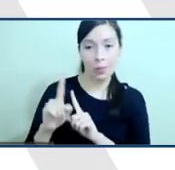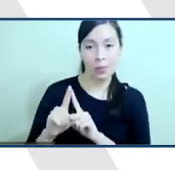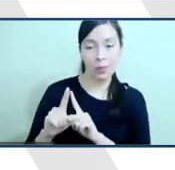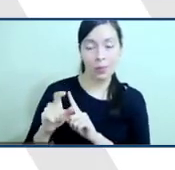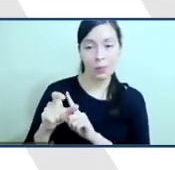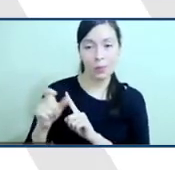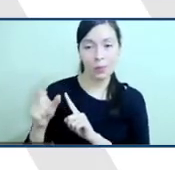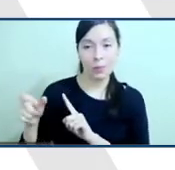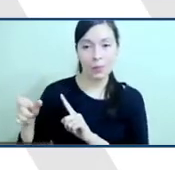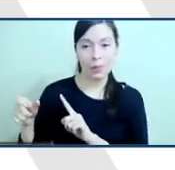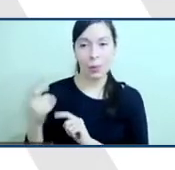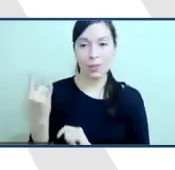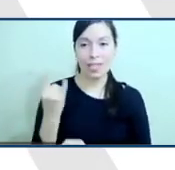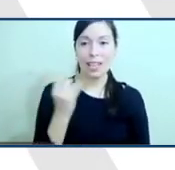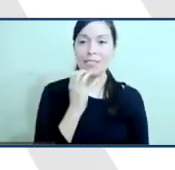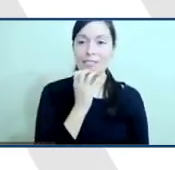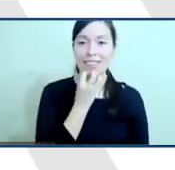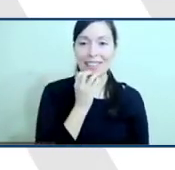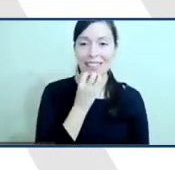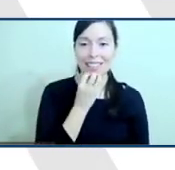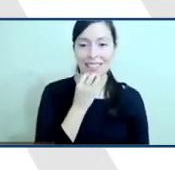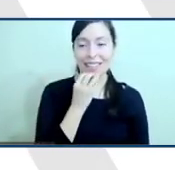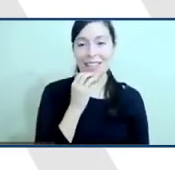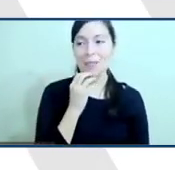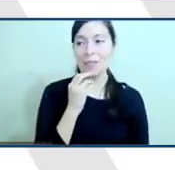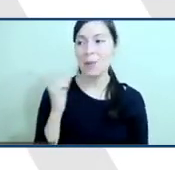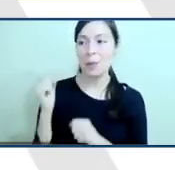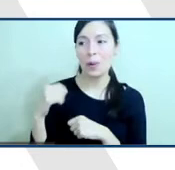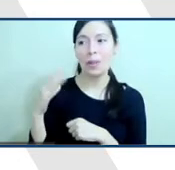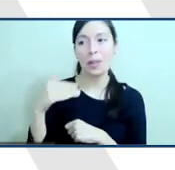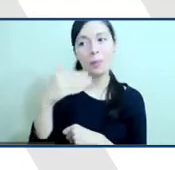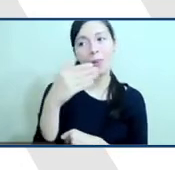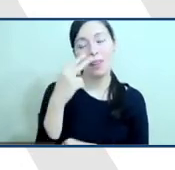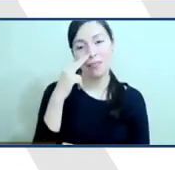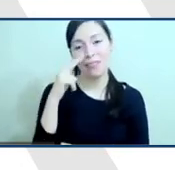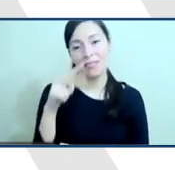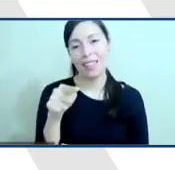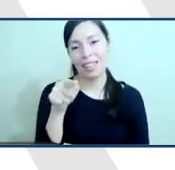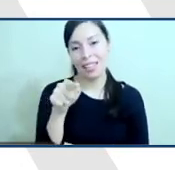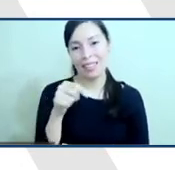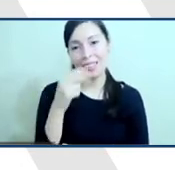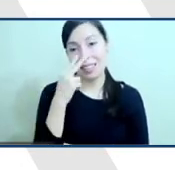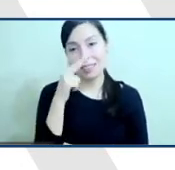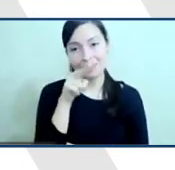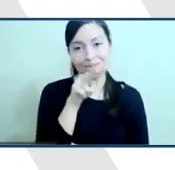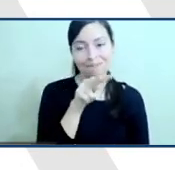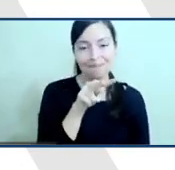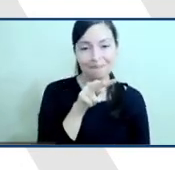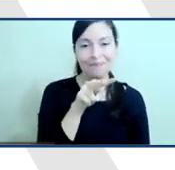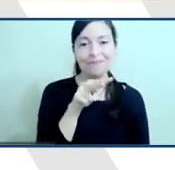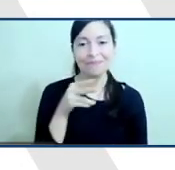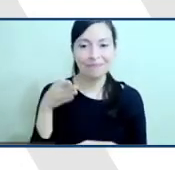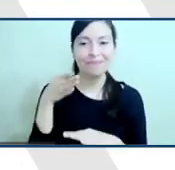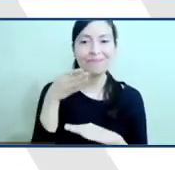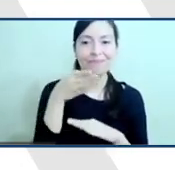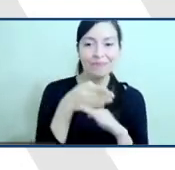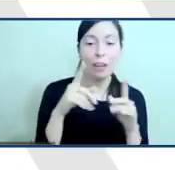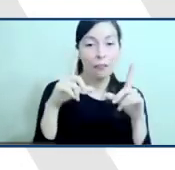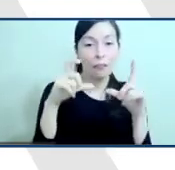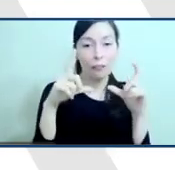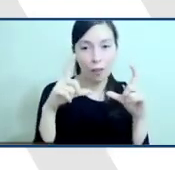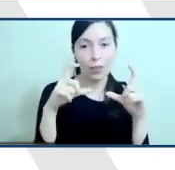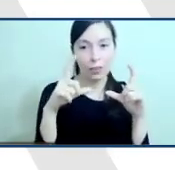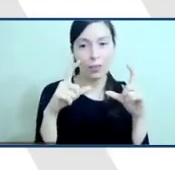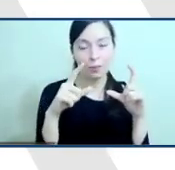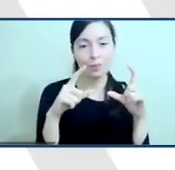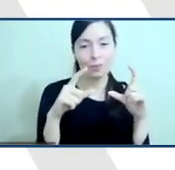de la UA hacer una visita a terreno. Tenía muchos deseos de hacerla antes de esta charla y poder mostrarles imágenes frescas